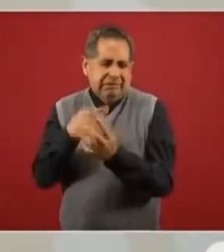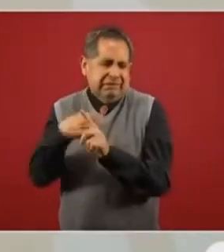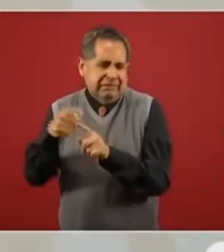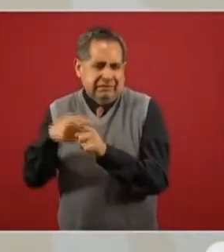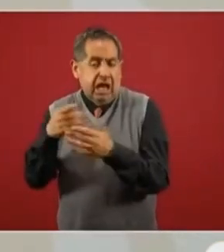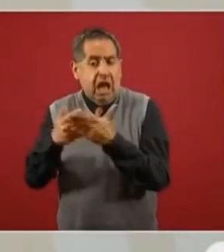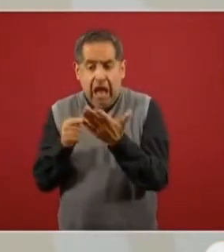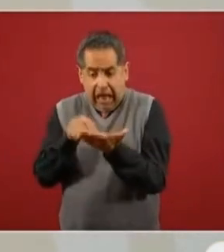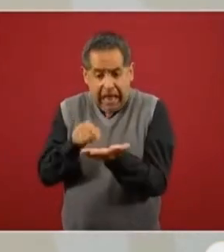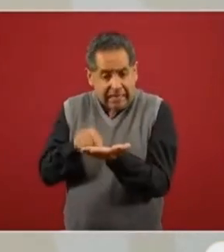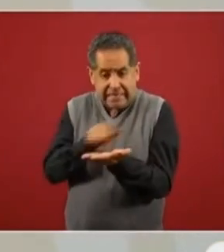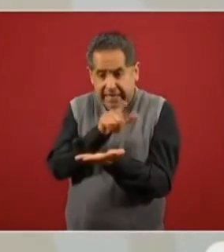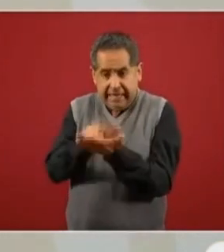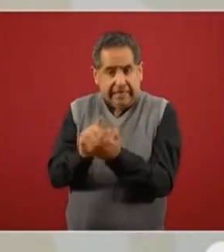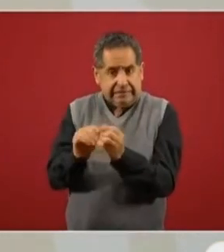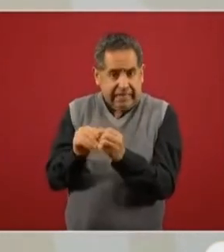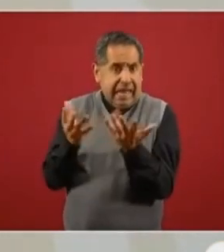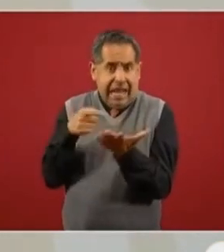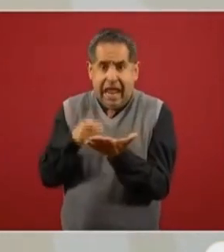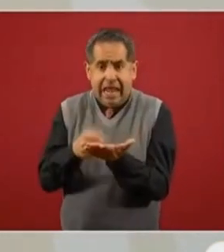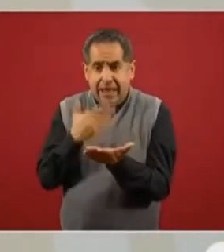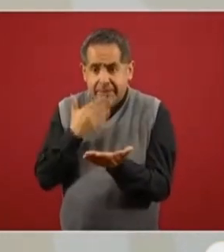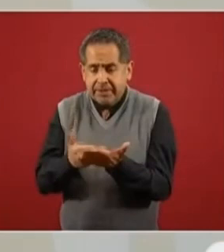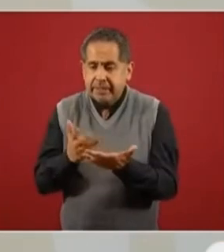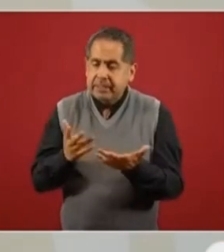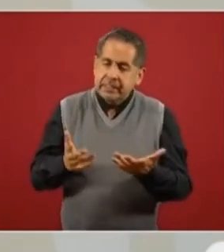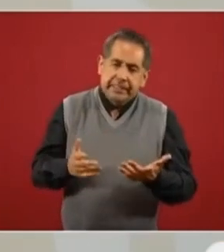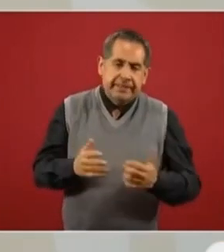en cada subdependencia.